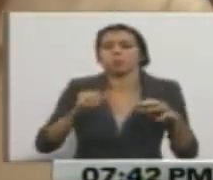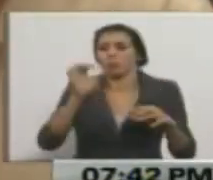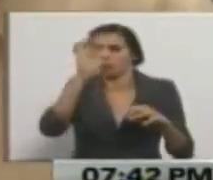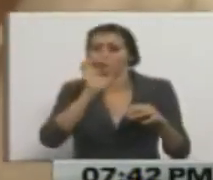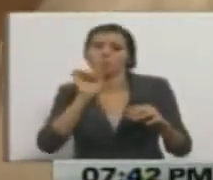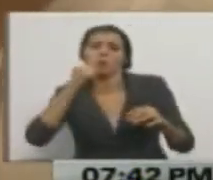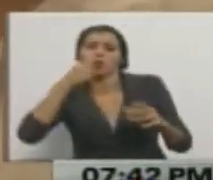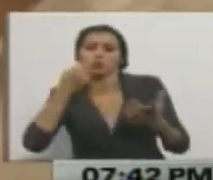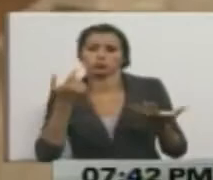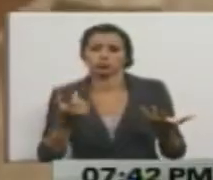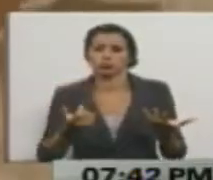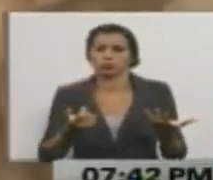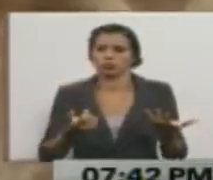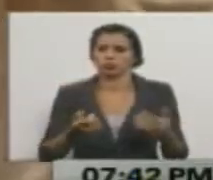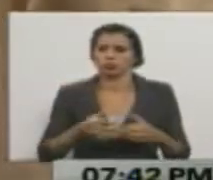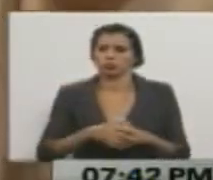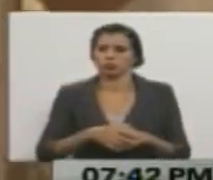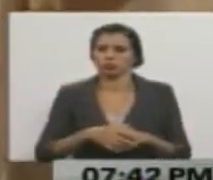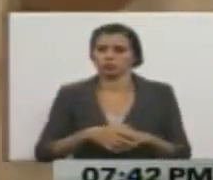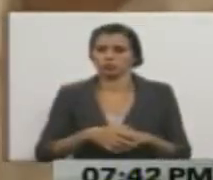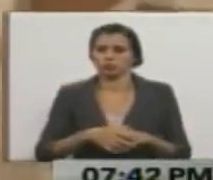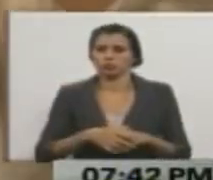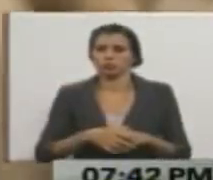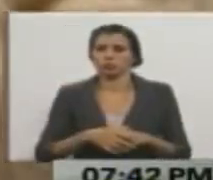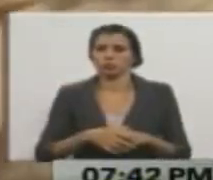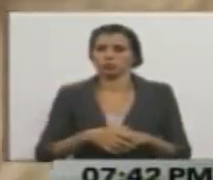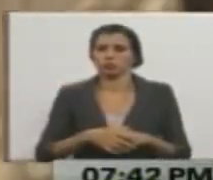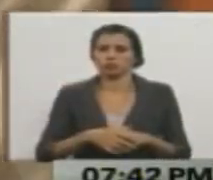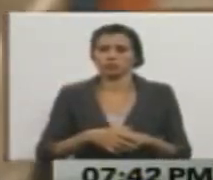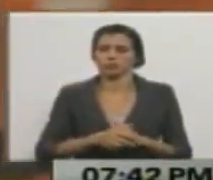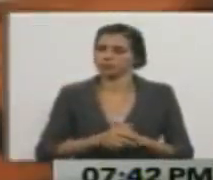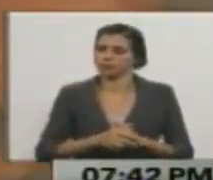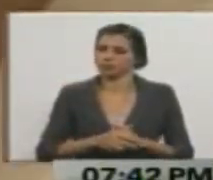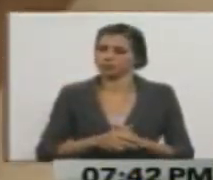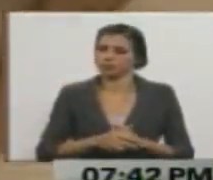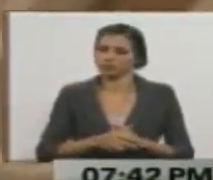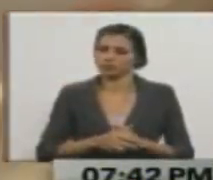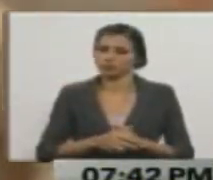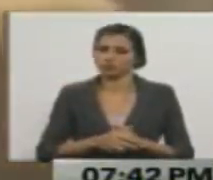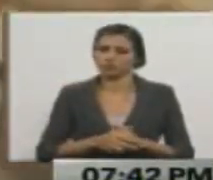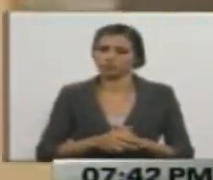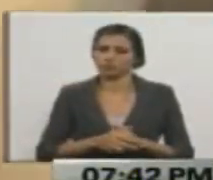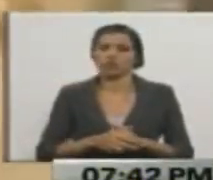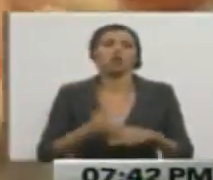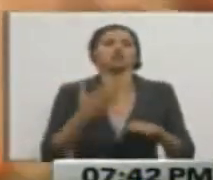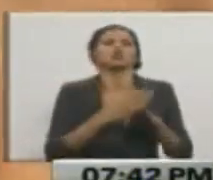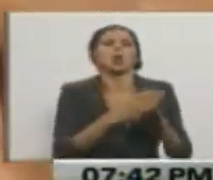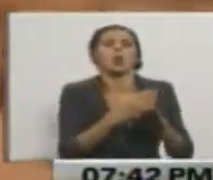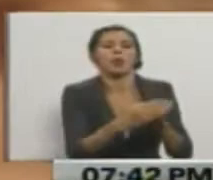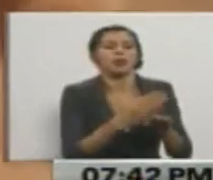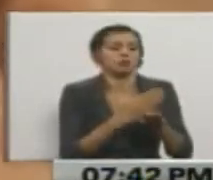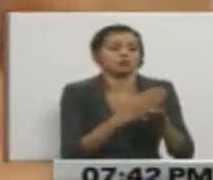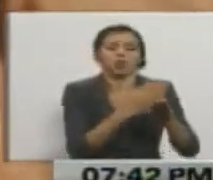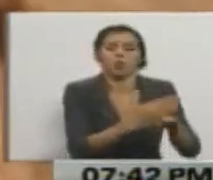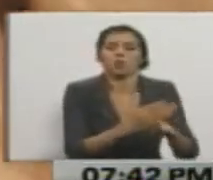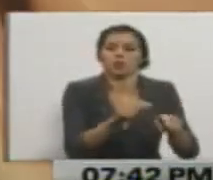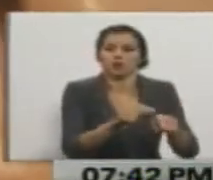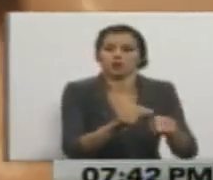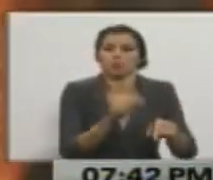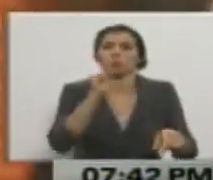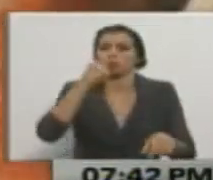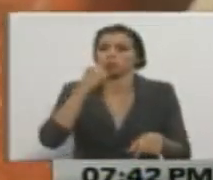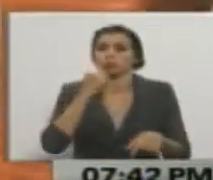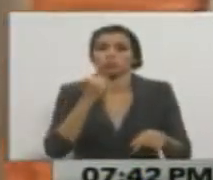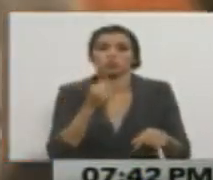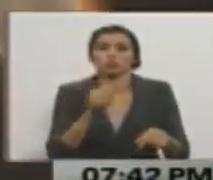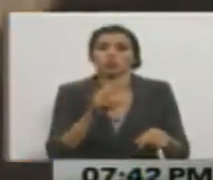la cosa que detectamos es la merma como tal es cuando el producto no está disponible, no solamente